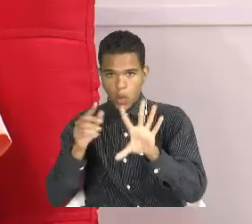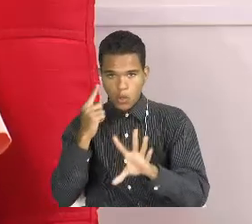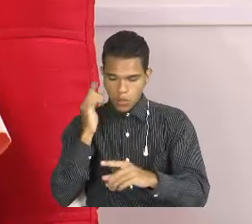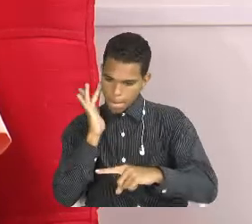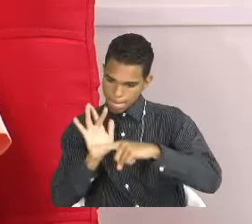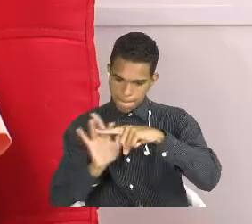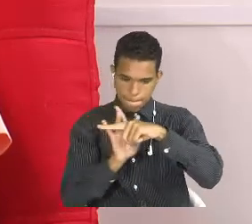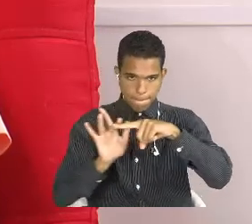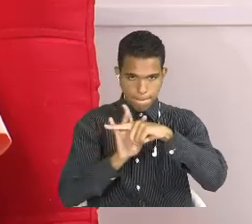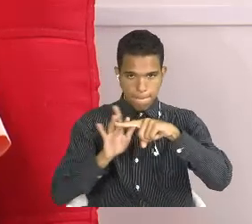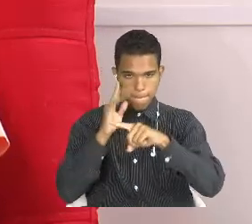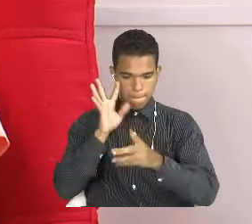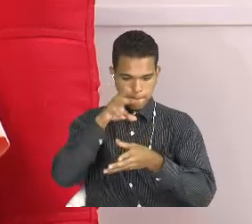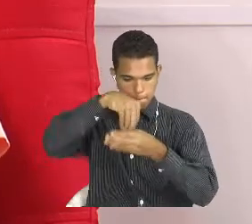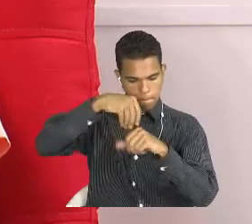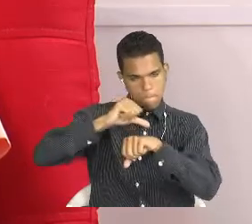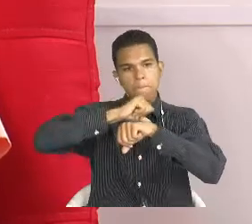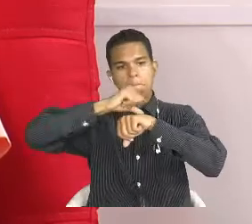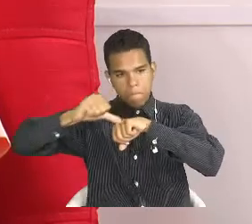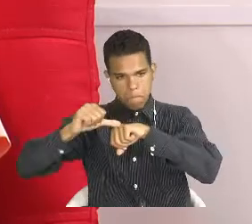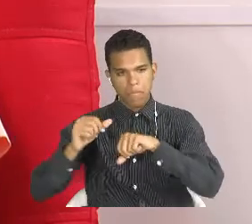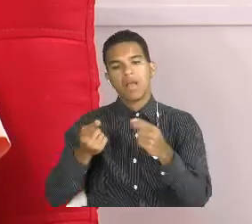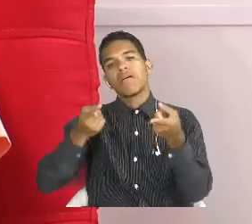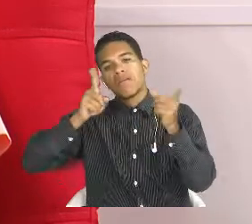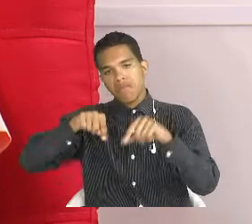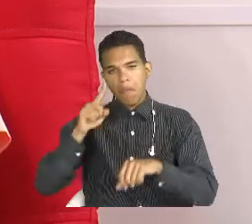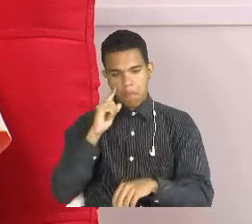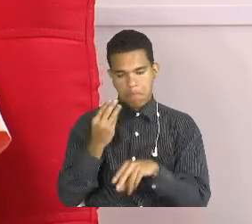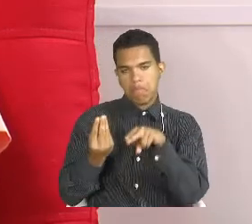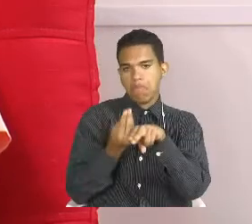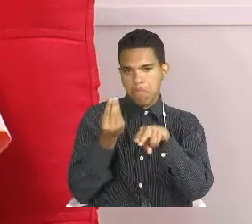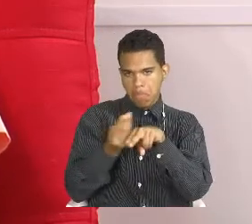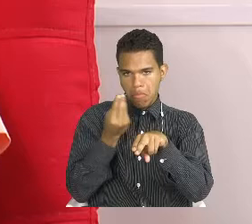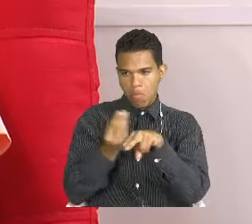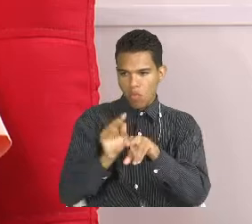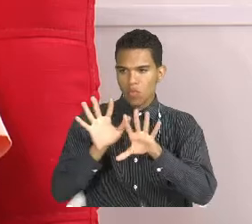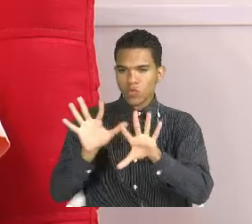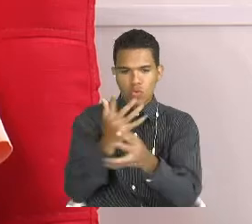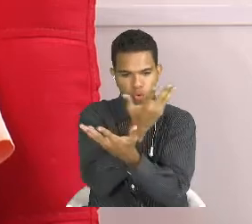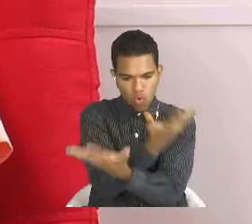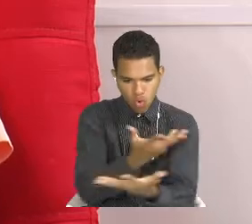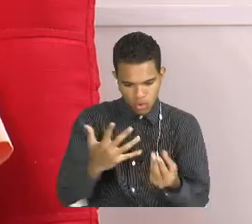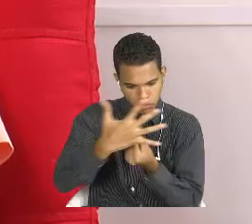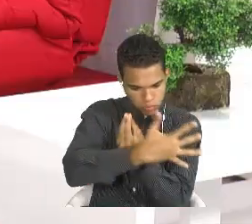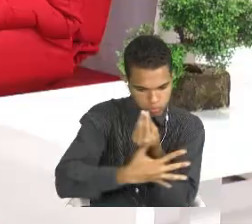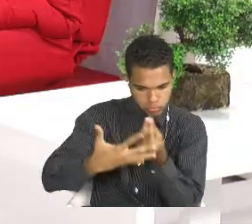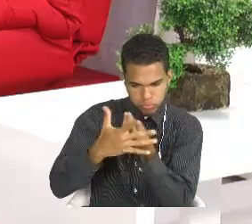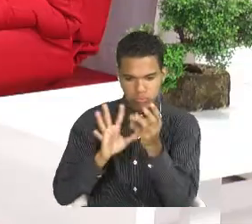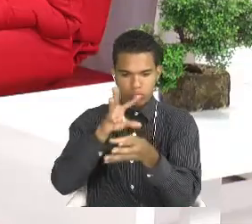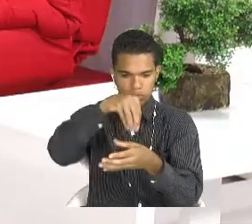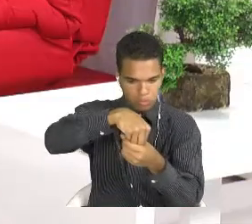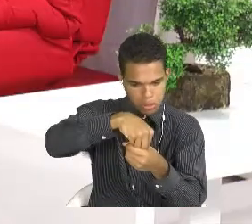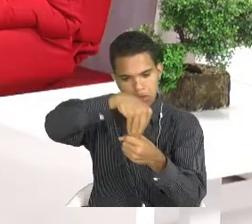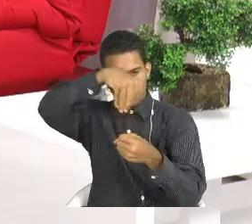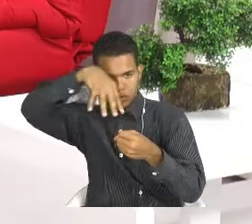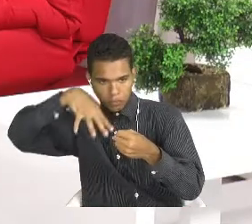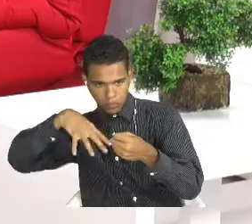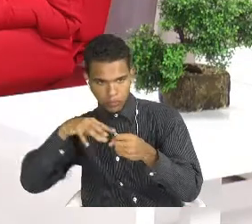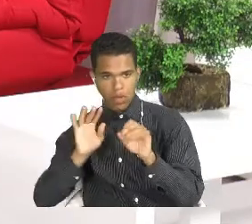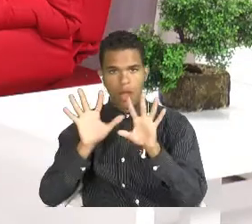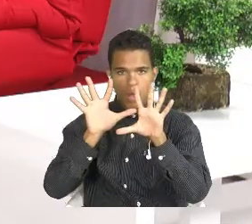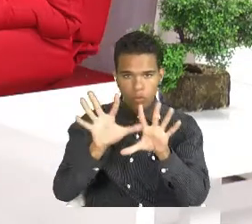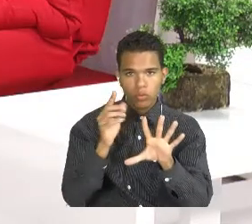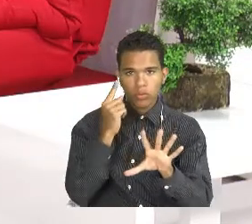intraoculares a nivel quirúrgico. Está el uso de dispositivos externos e internos a nivel de la red o la